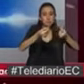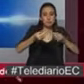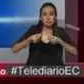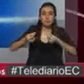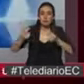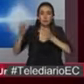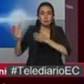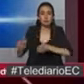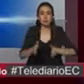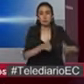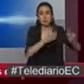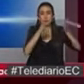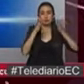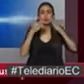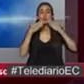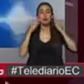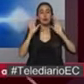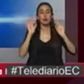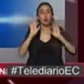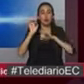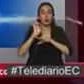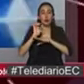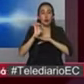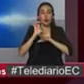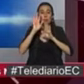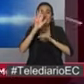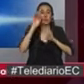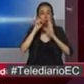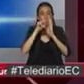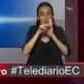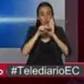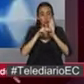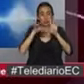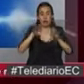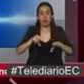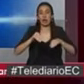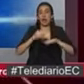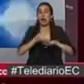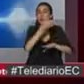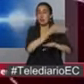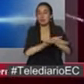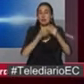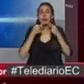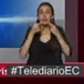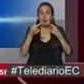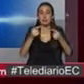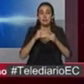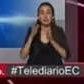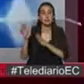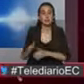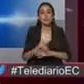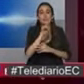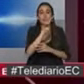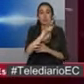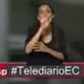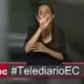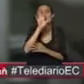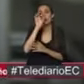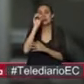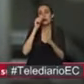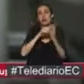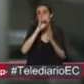días y montaron las 5 líneas de producción que te mencionaba antes, que producen 250 mil máscaras diarias. Un